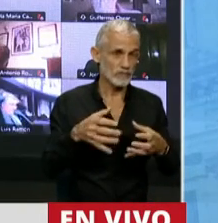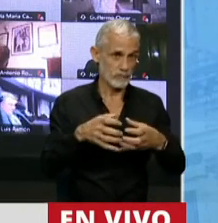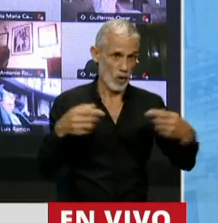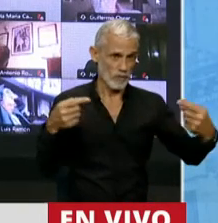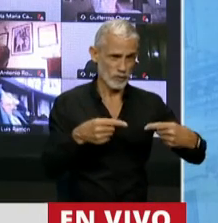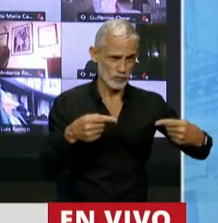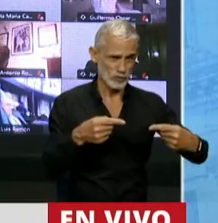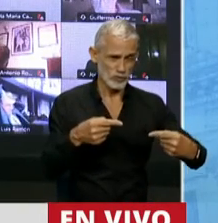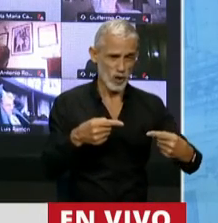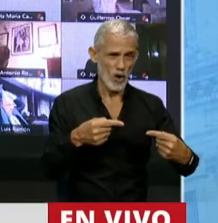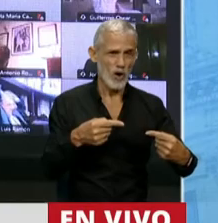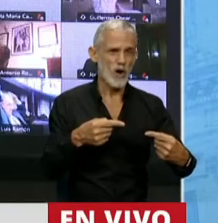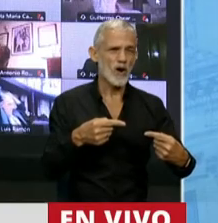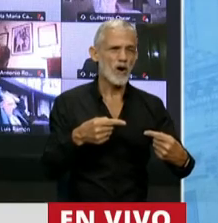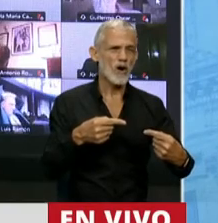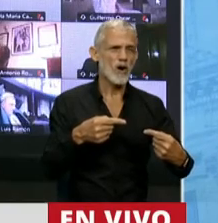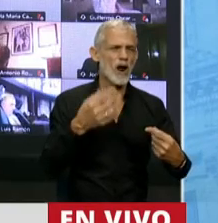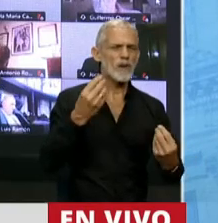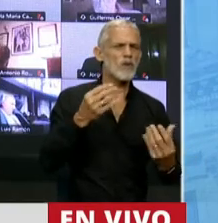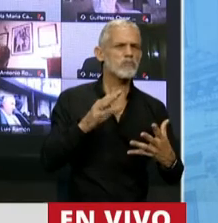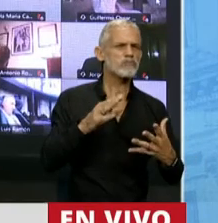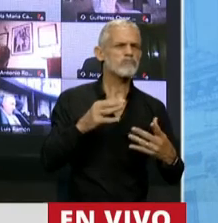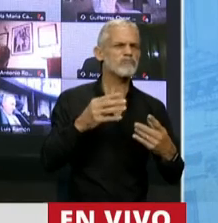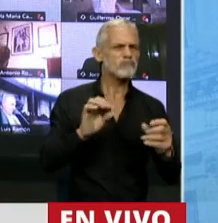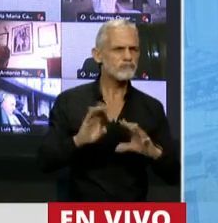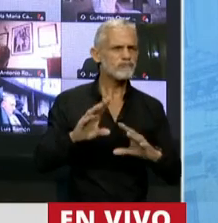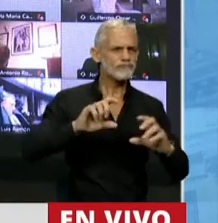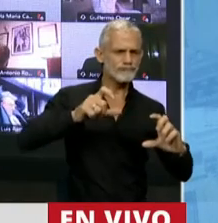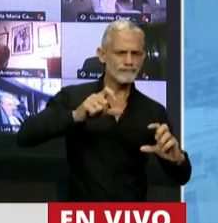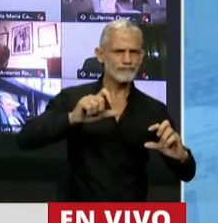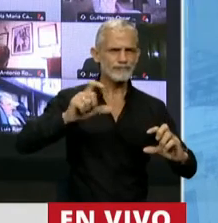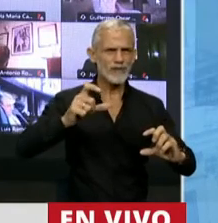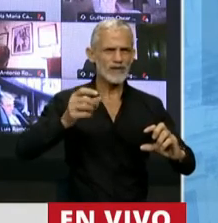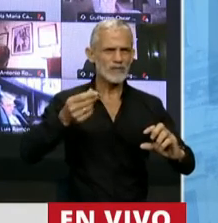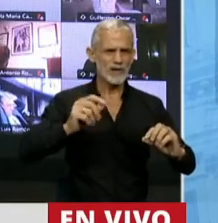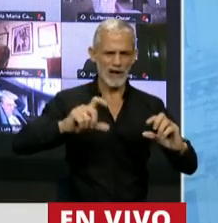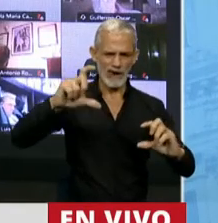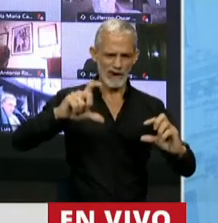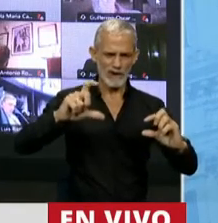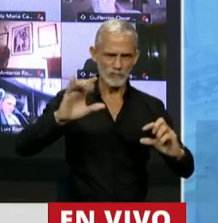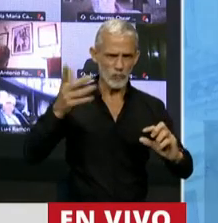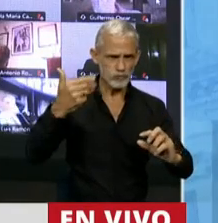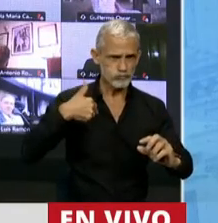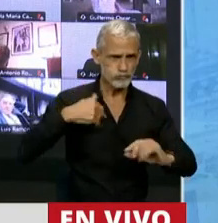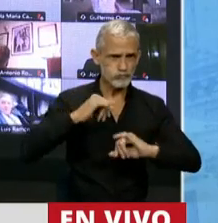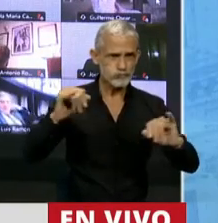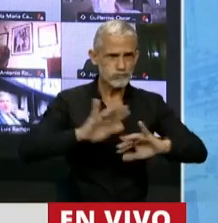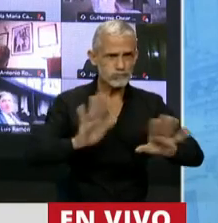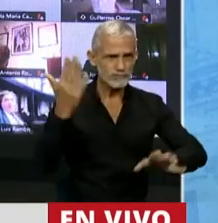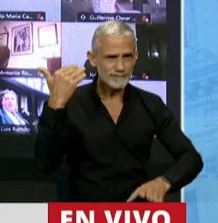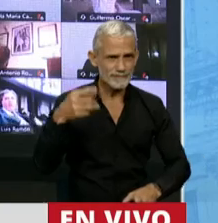oposición toma como saneamiento de todas estas irregularidades y arbitrariedades que yo he manifestado,